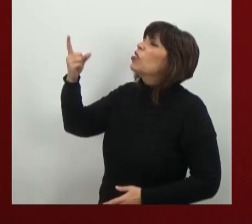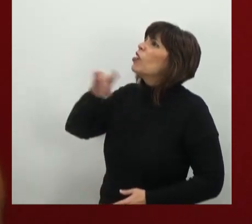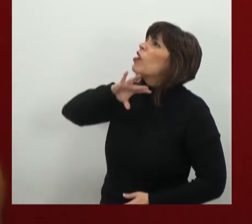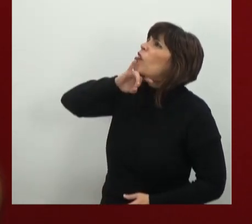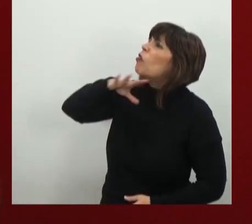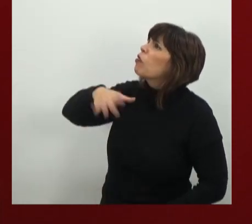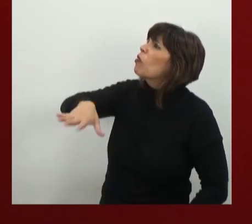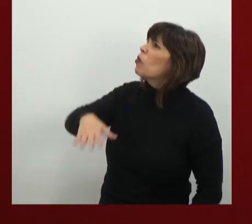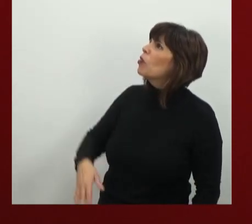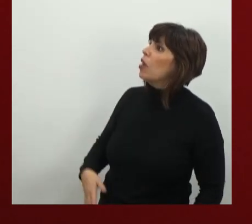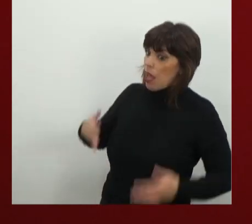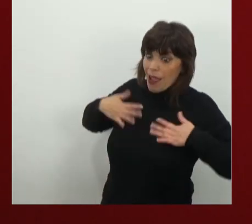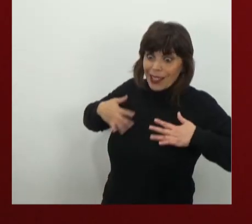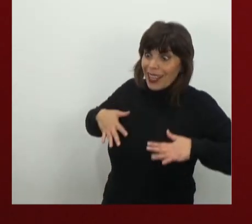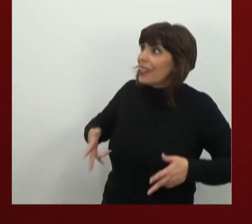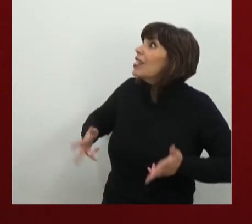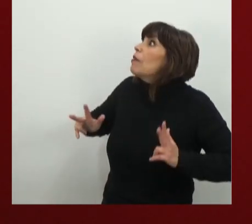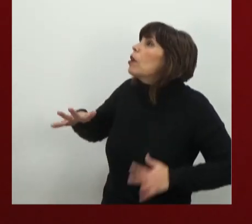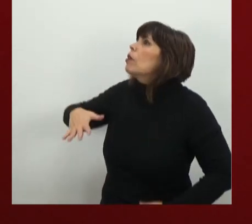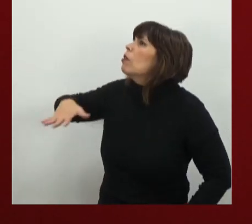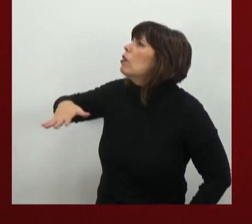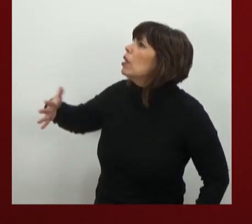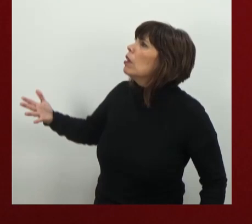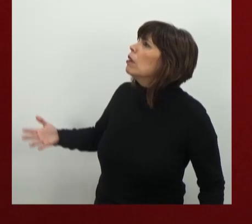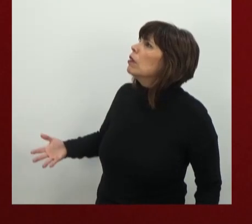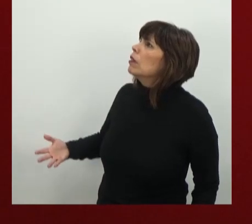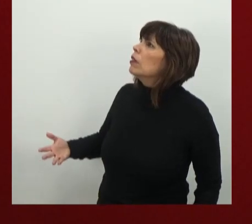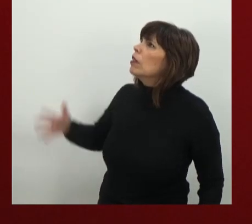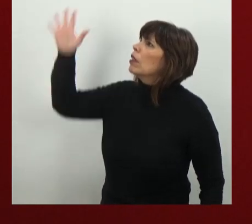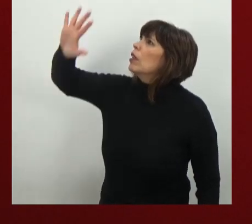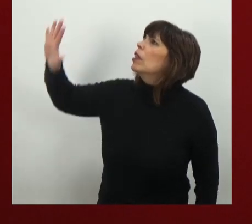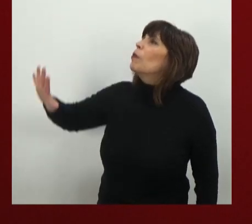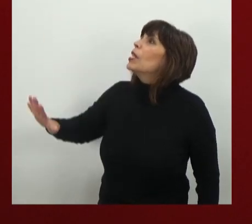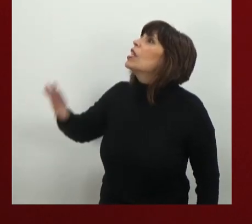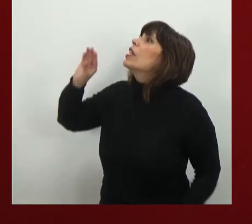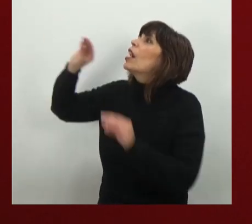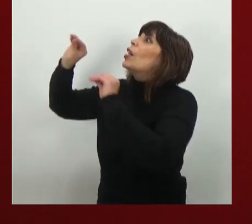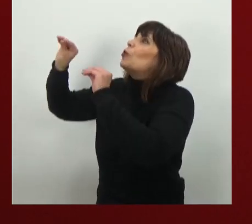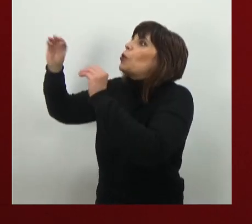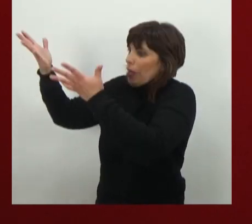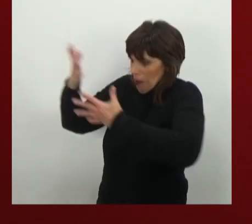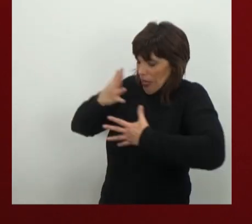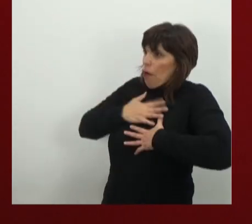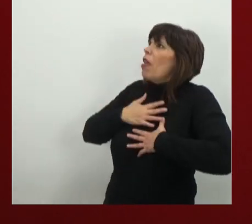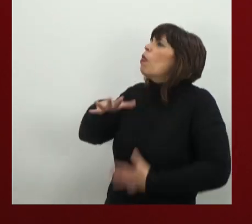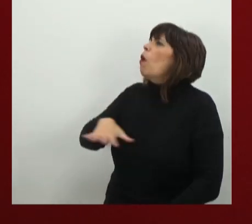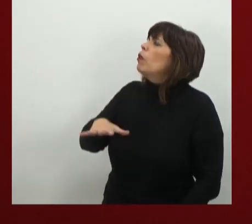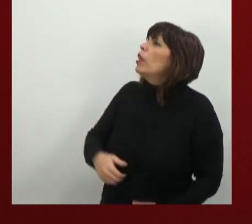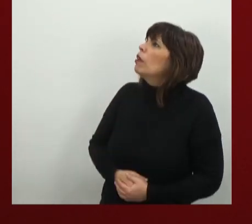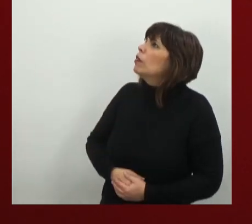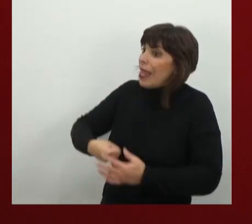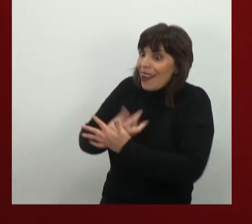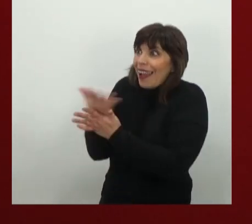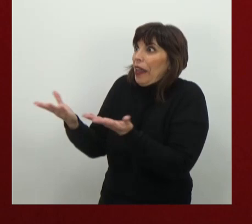¿Dónde está esa alegría, esa libertad? ¿Dónde está tu presencia que me rodeaba? Esa gracia